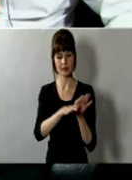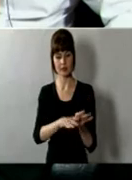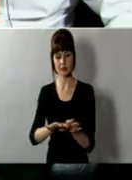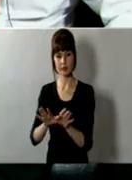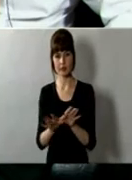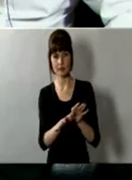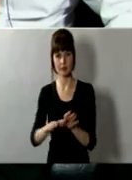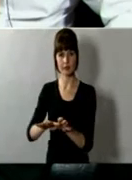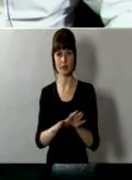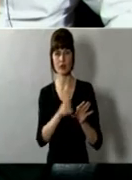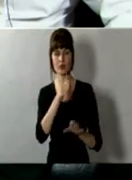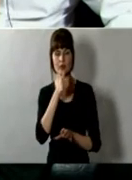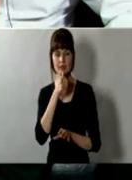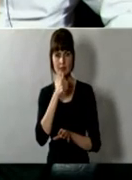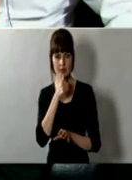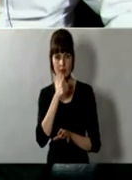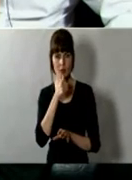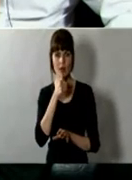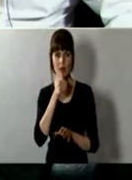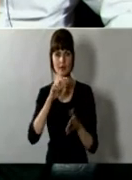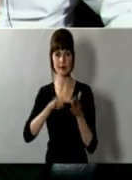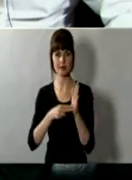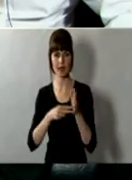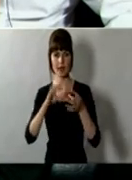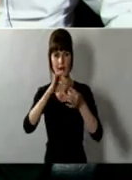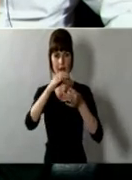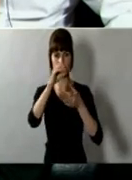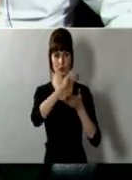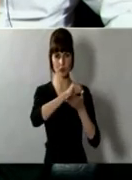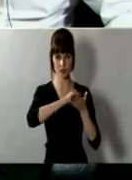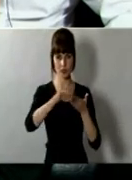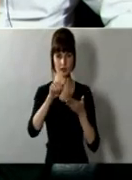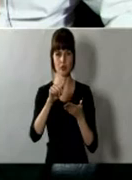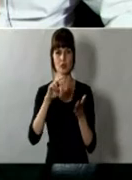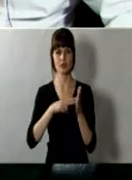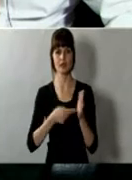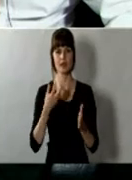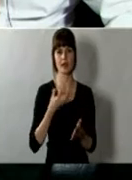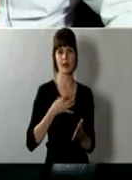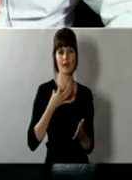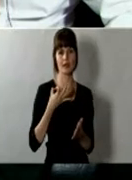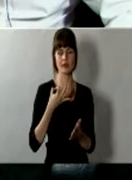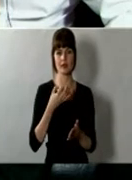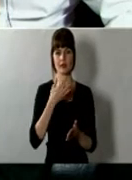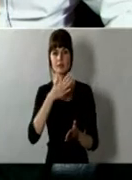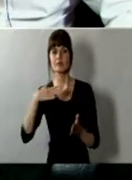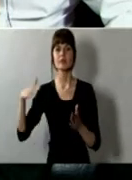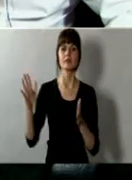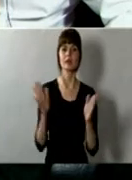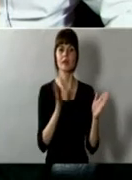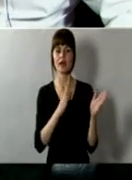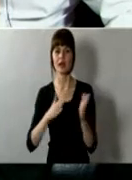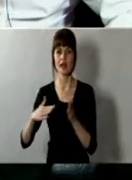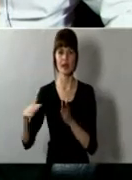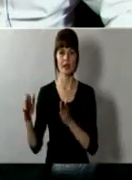Simboliza El Espíritu de Dios ¿Amén? Significa la vida Significa el aire El oxígeno